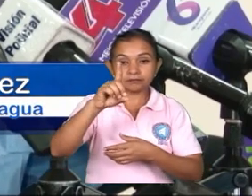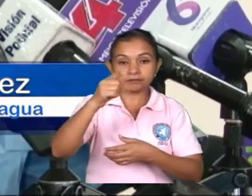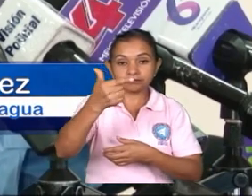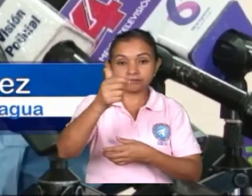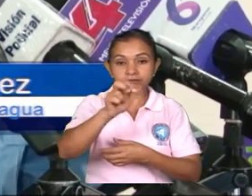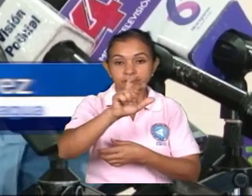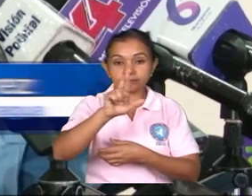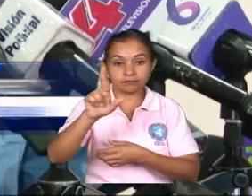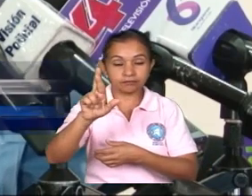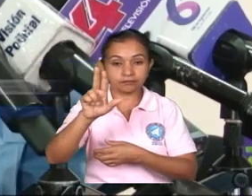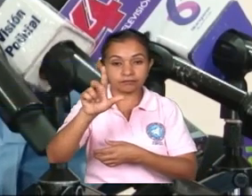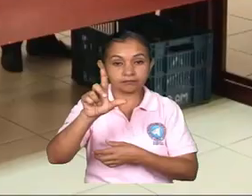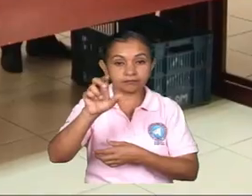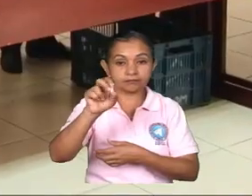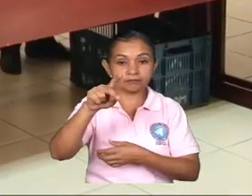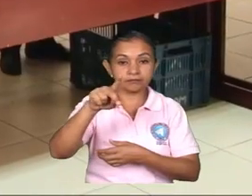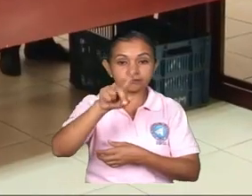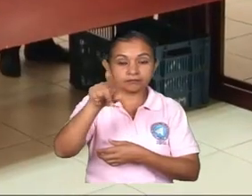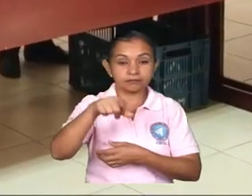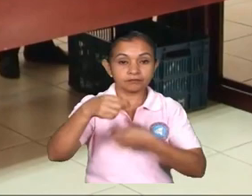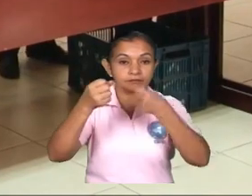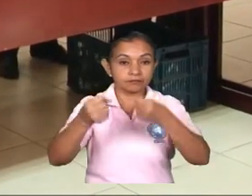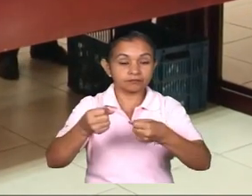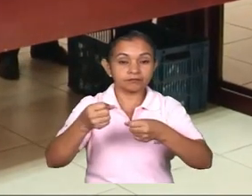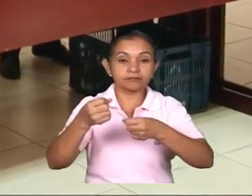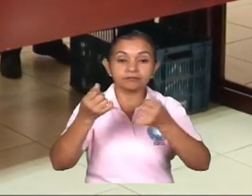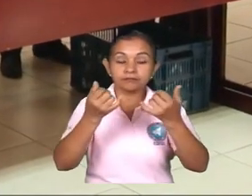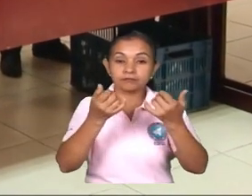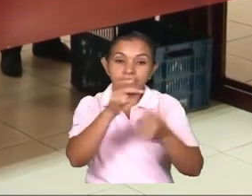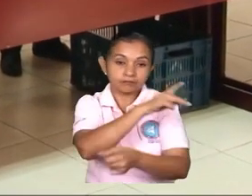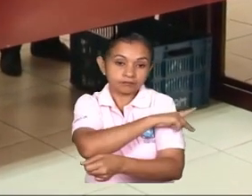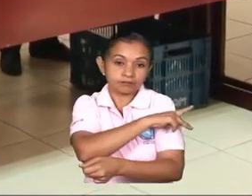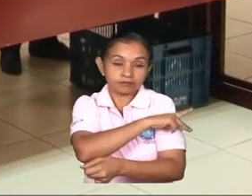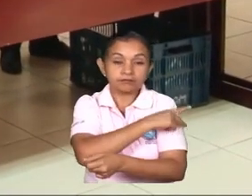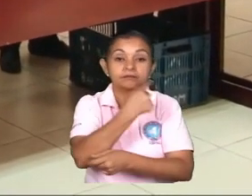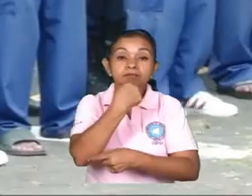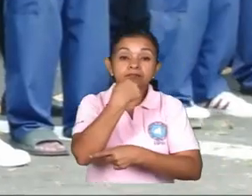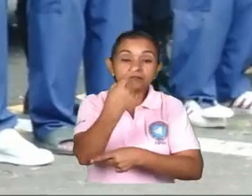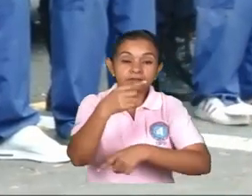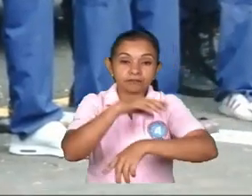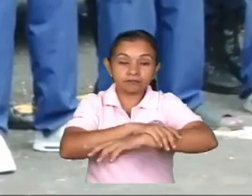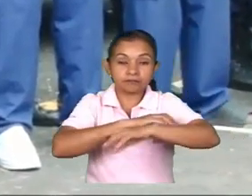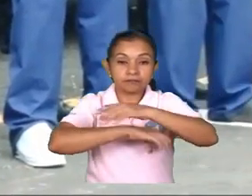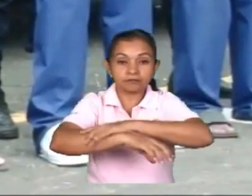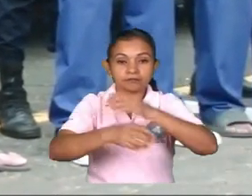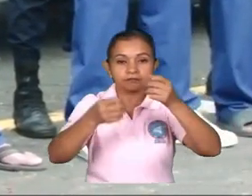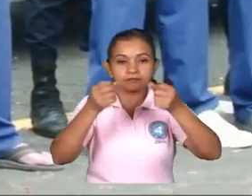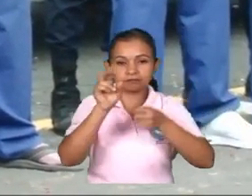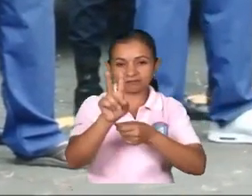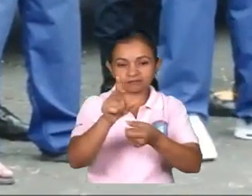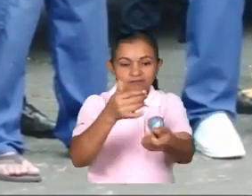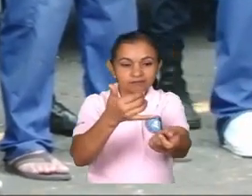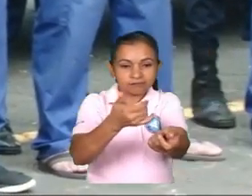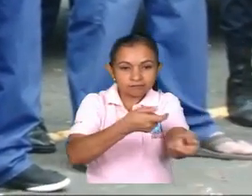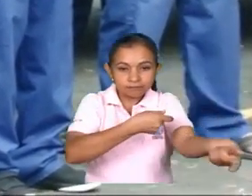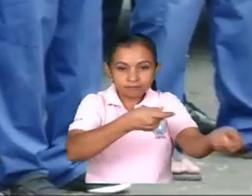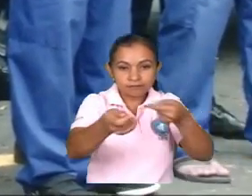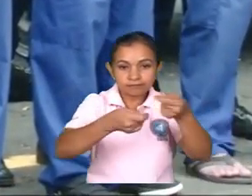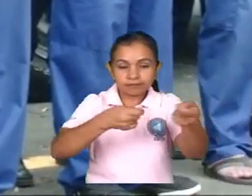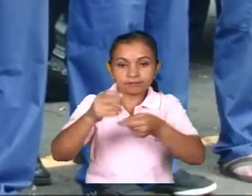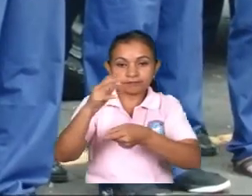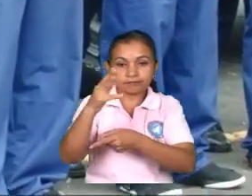Josué López Briones. La institución del orden público también reportó la detención de 2 expendedores de droga, a quienes se les